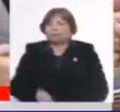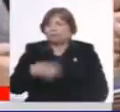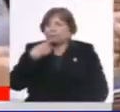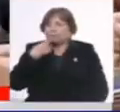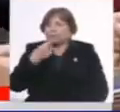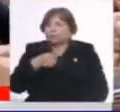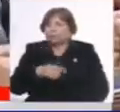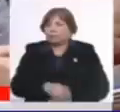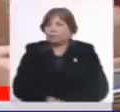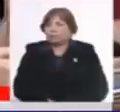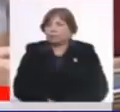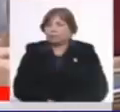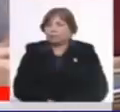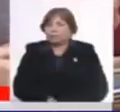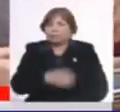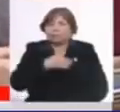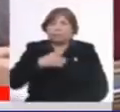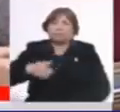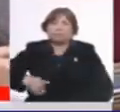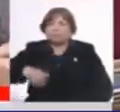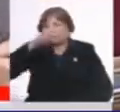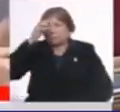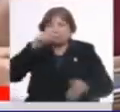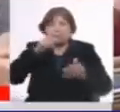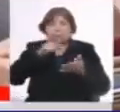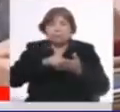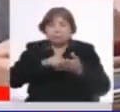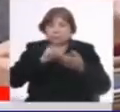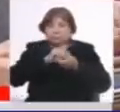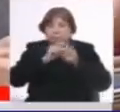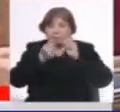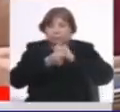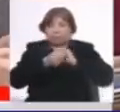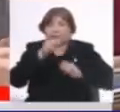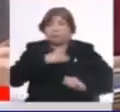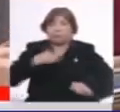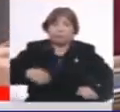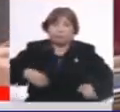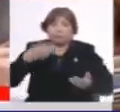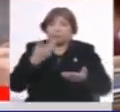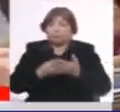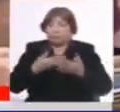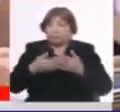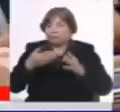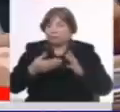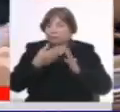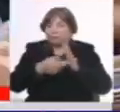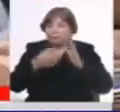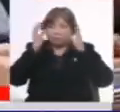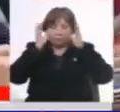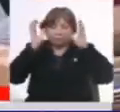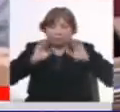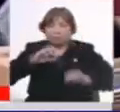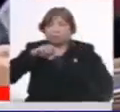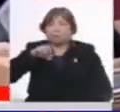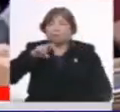que el presidente de la República nombra y remueve ministros a propuesta del premier y con acuerdo del